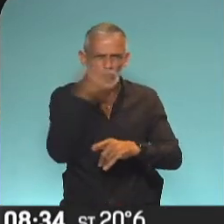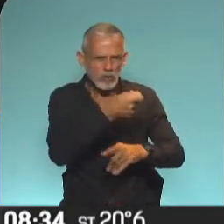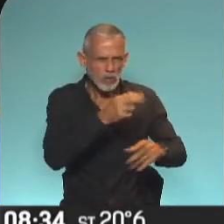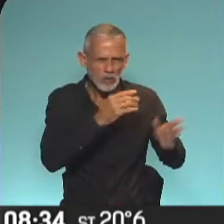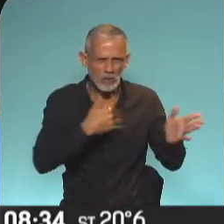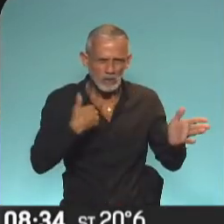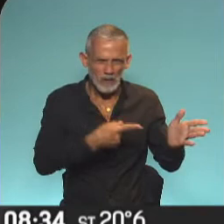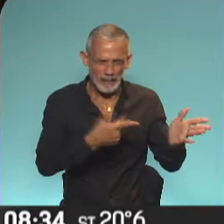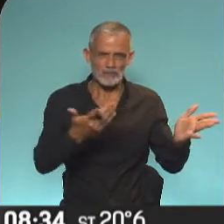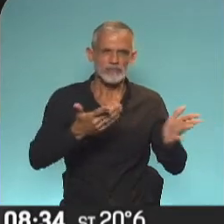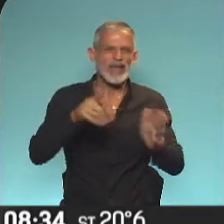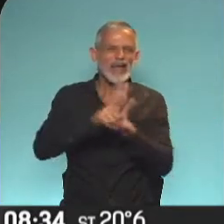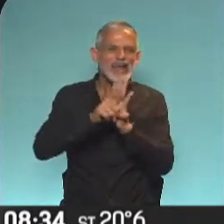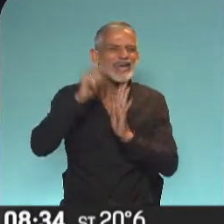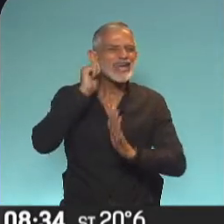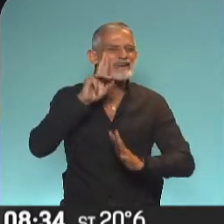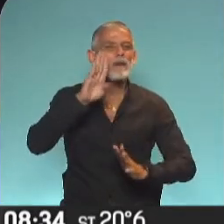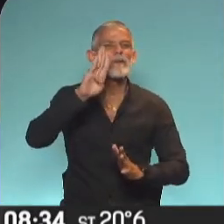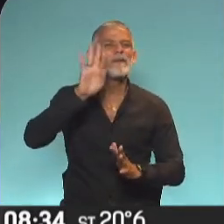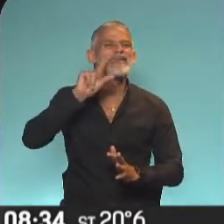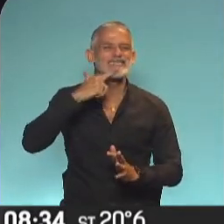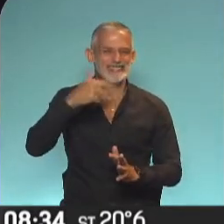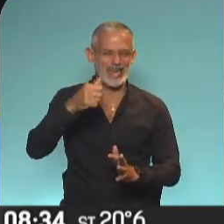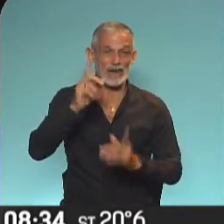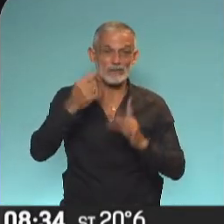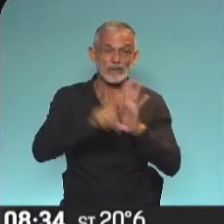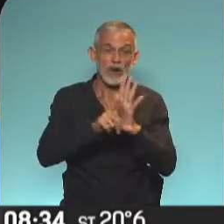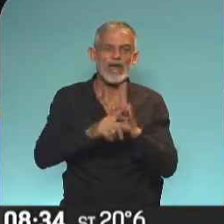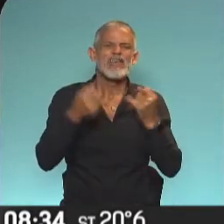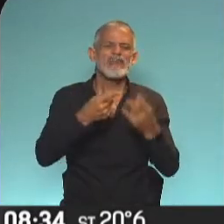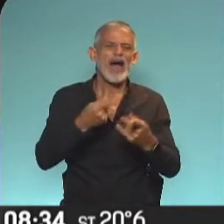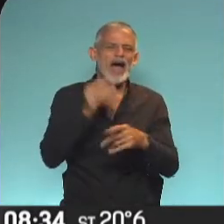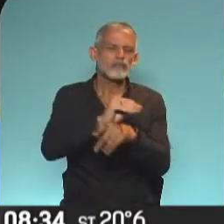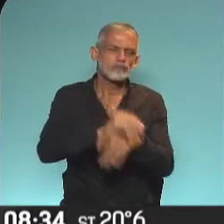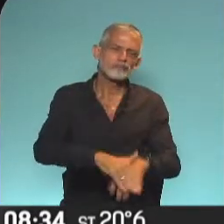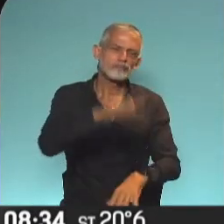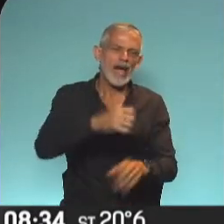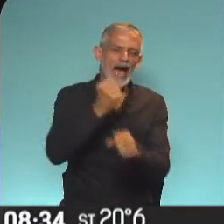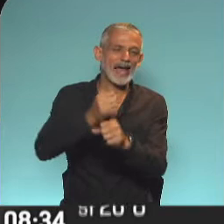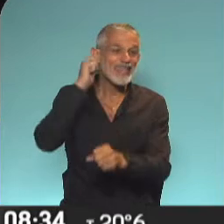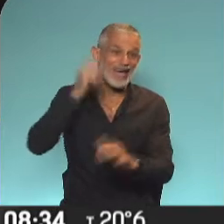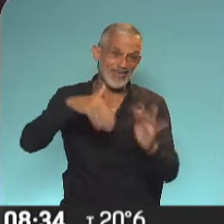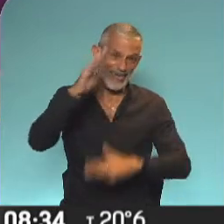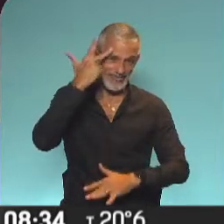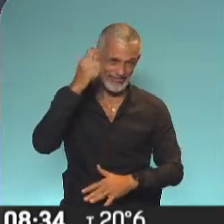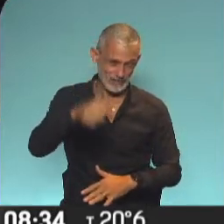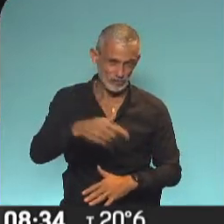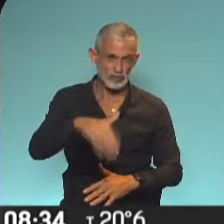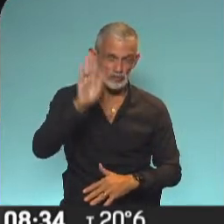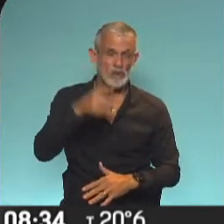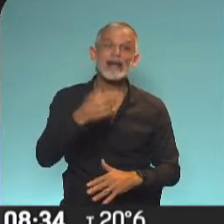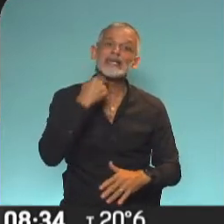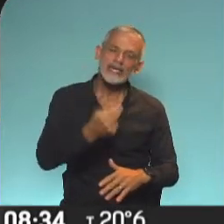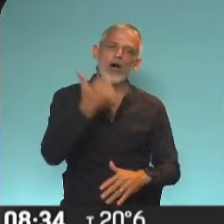como la Ley Brisa, que es una ley de reparación que les da una pensión hasta la mayoría de edad a los hijos y a las hijas que han sido víctimas